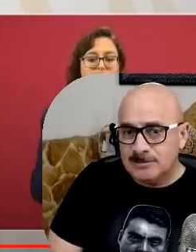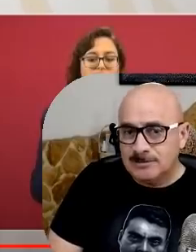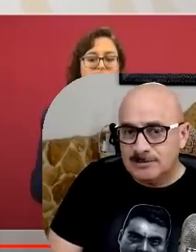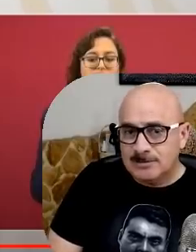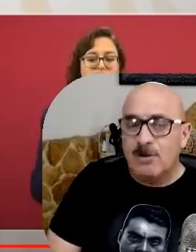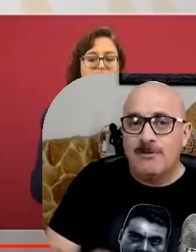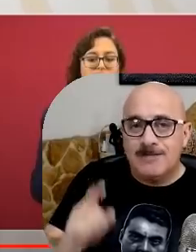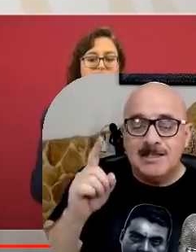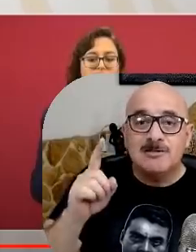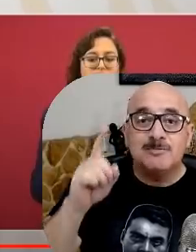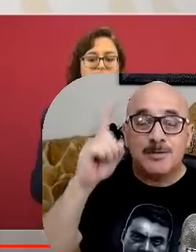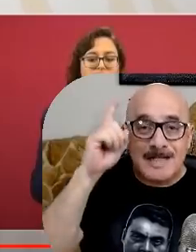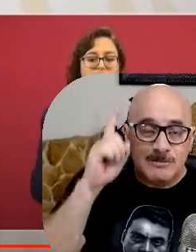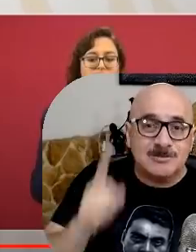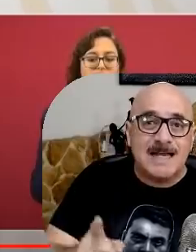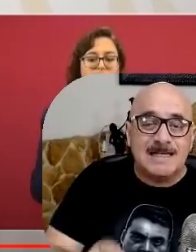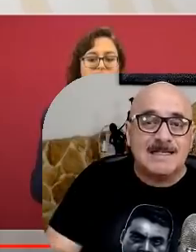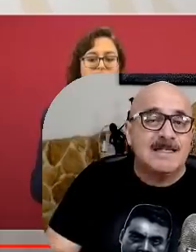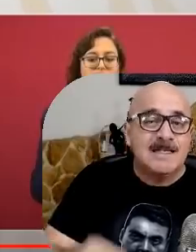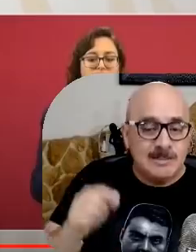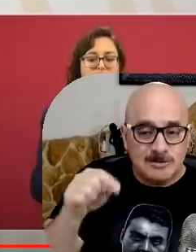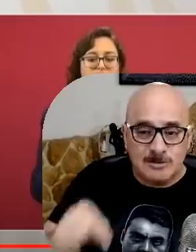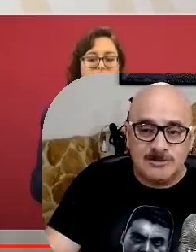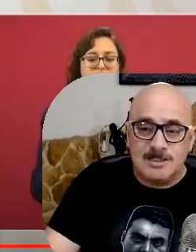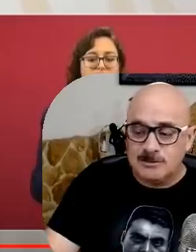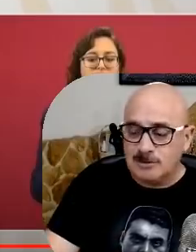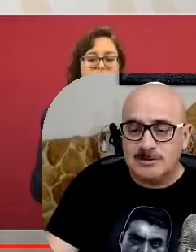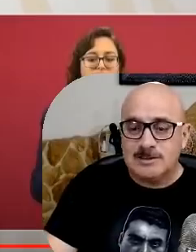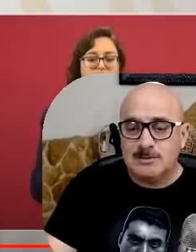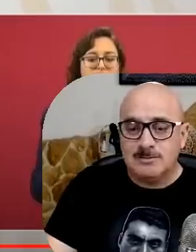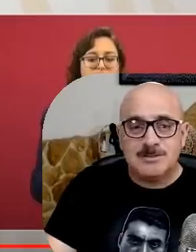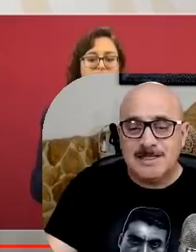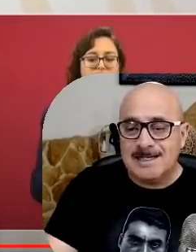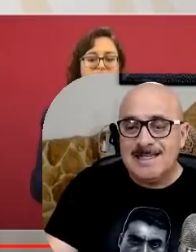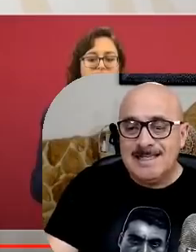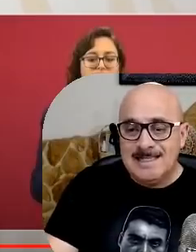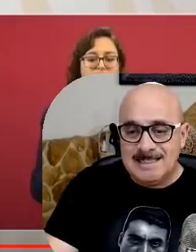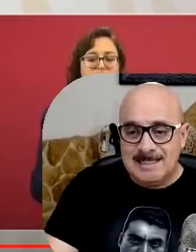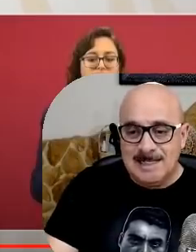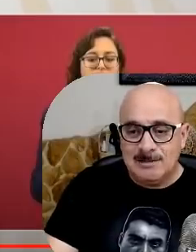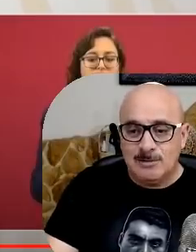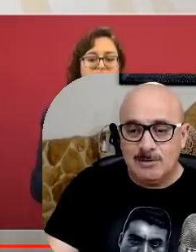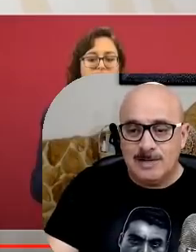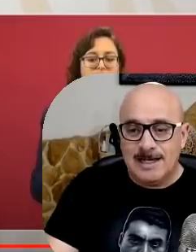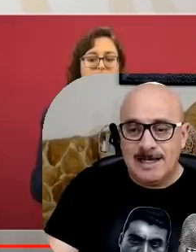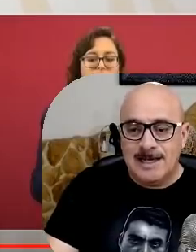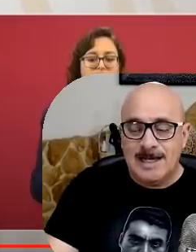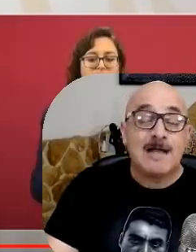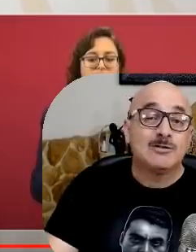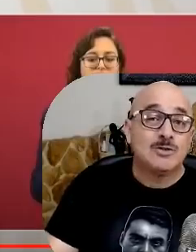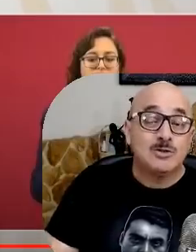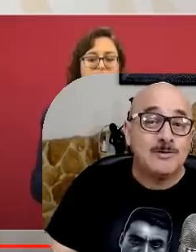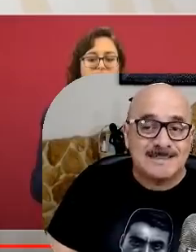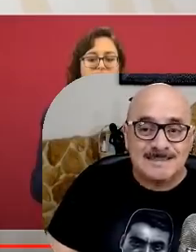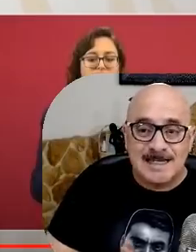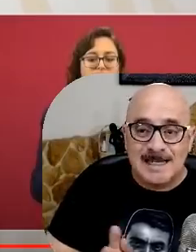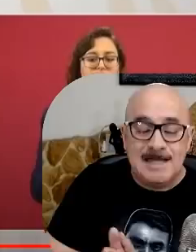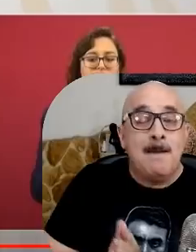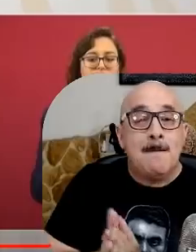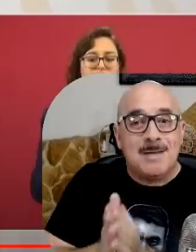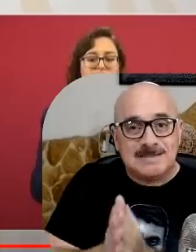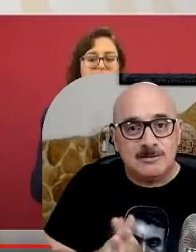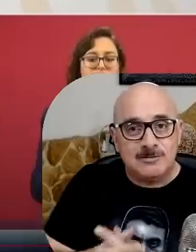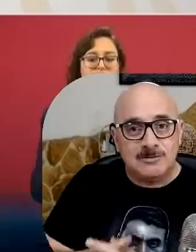ofendidos. Ofendidos porque ellos salen. Y nos consta a nosotros que estuvimos ayer siguiendo a los youtubers que están